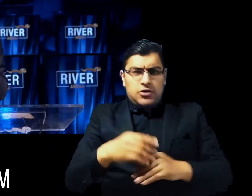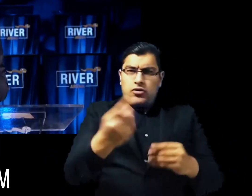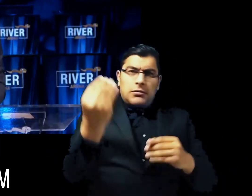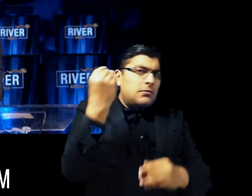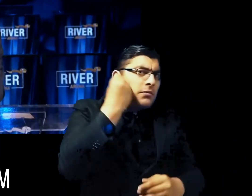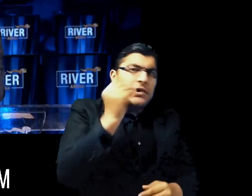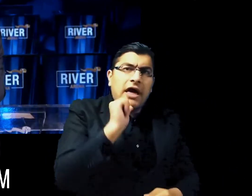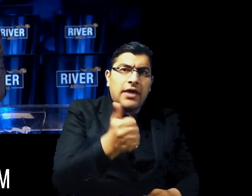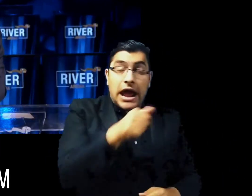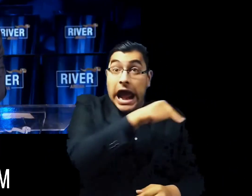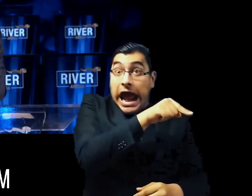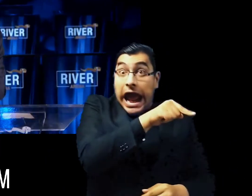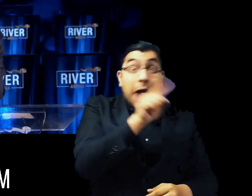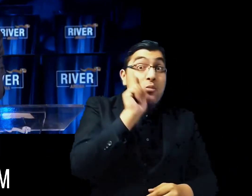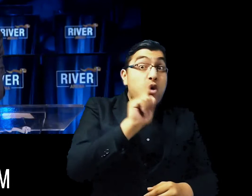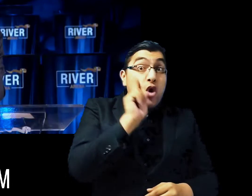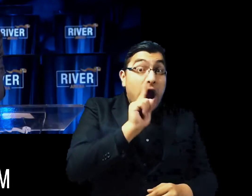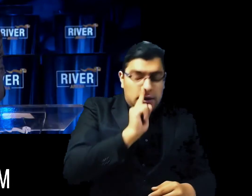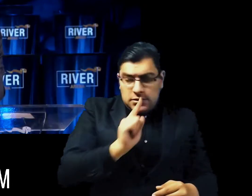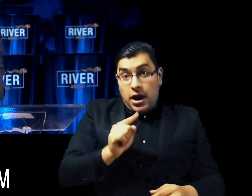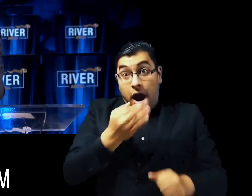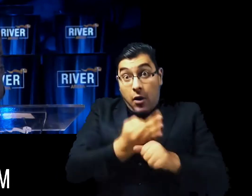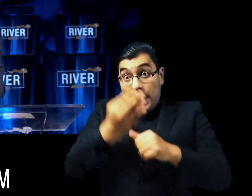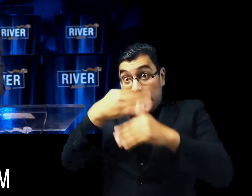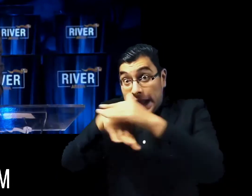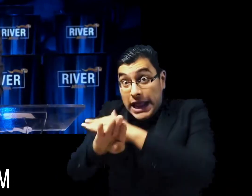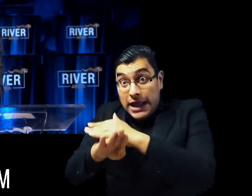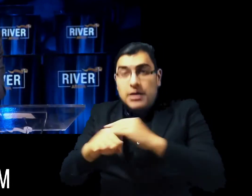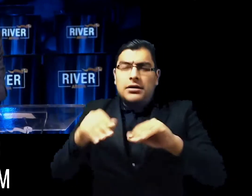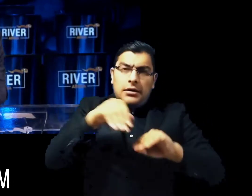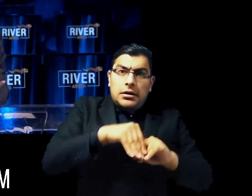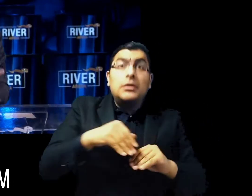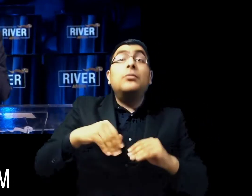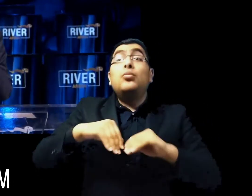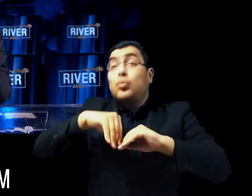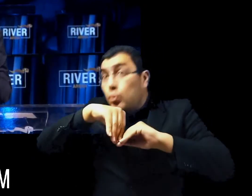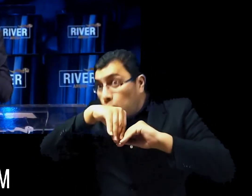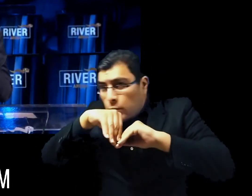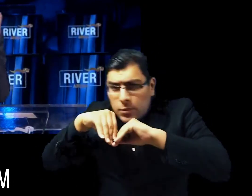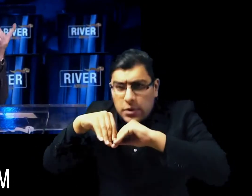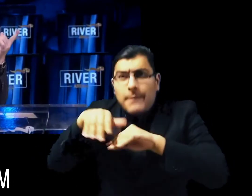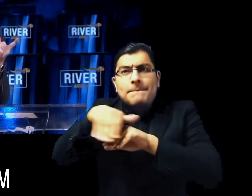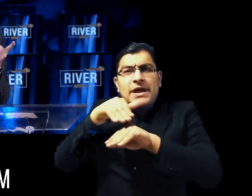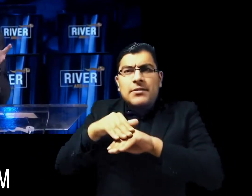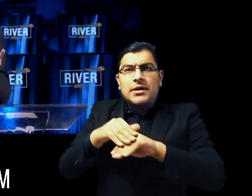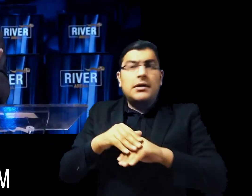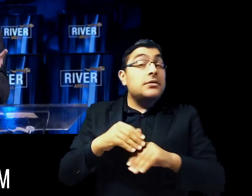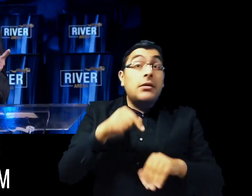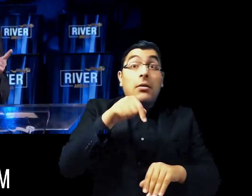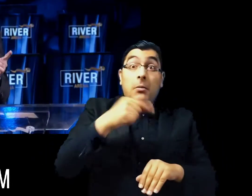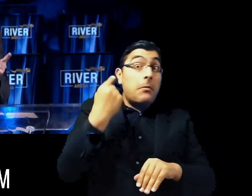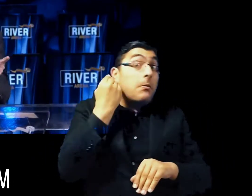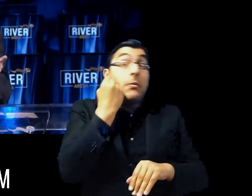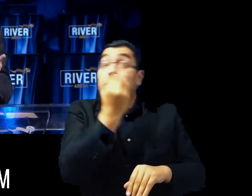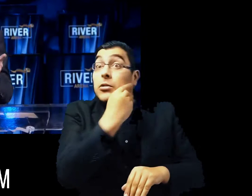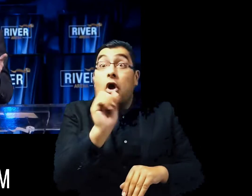besaste. Ella, en cambio, desde que entré, no cesó de besar mis pies, no mis mejillas, mis